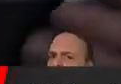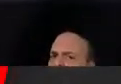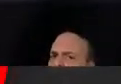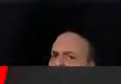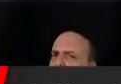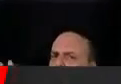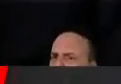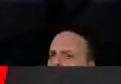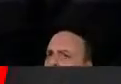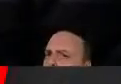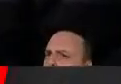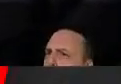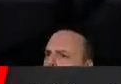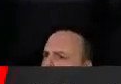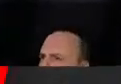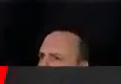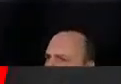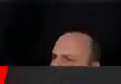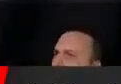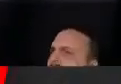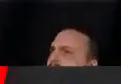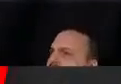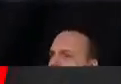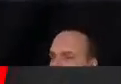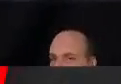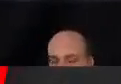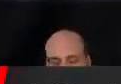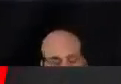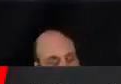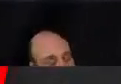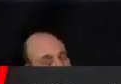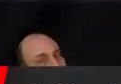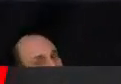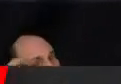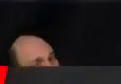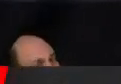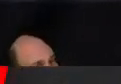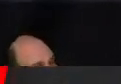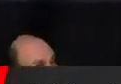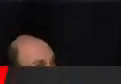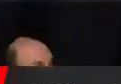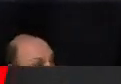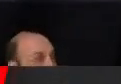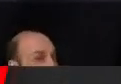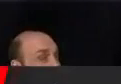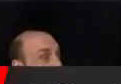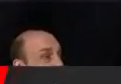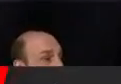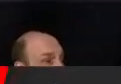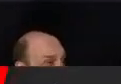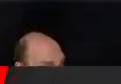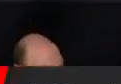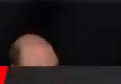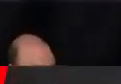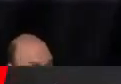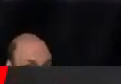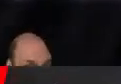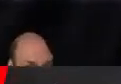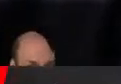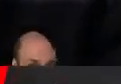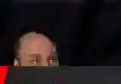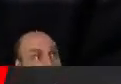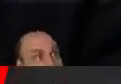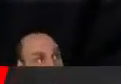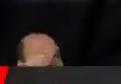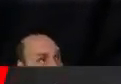ahora la contesta mire Miley usted no me va a decir lo que yo tengo que decir yo voy a decir lo que